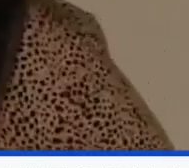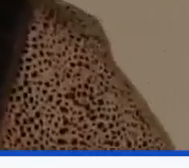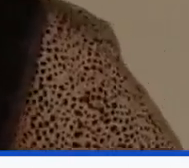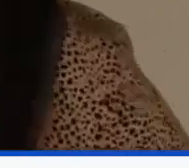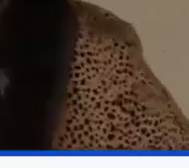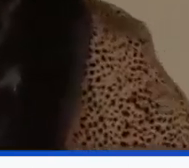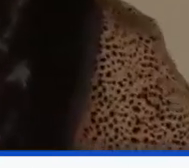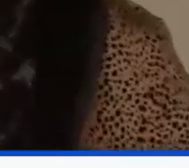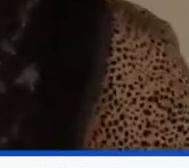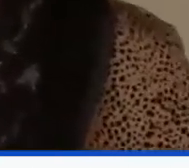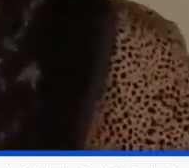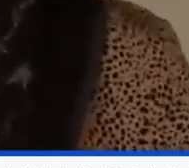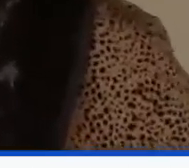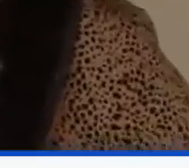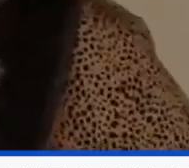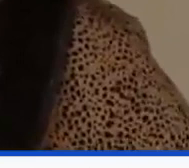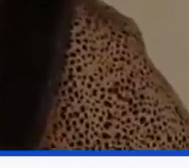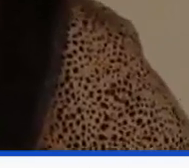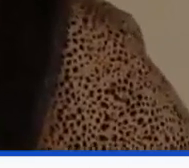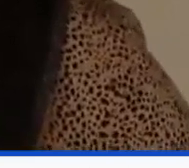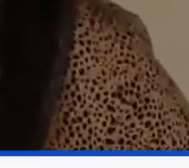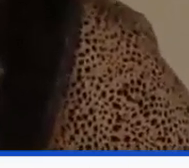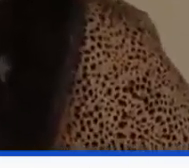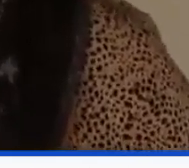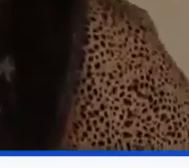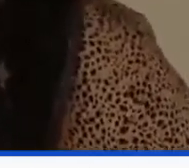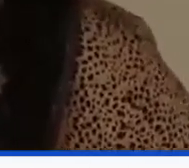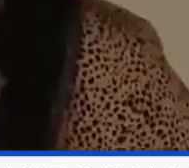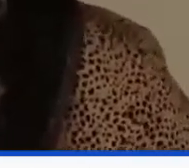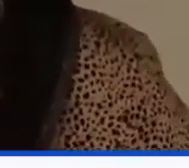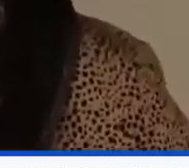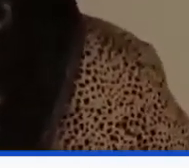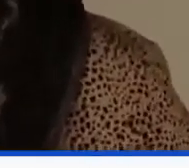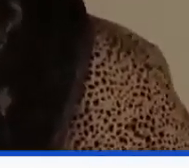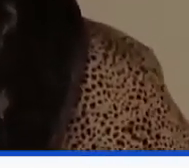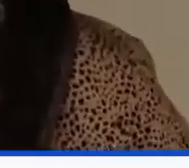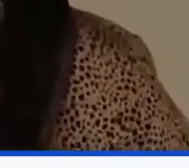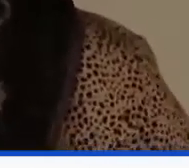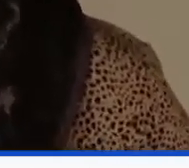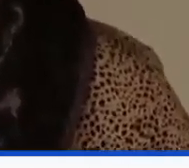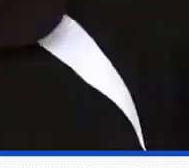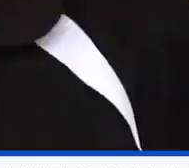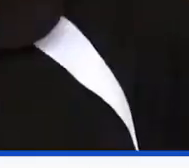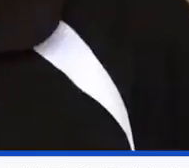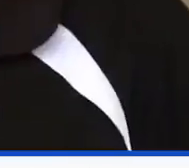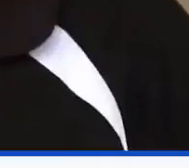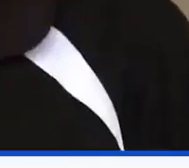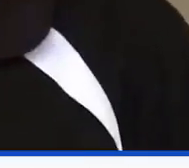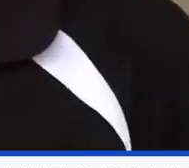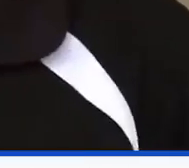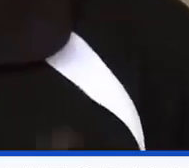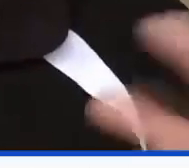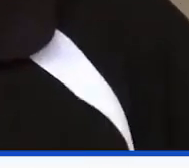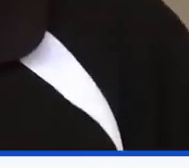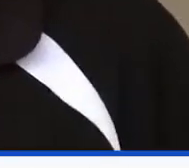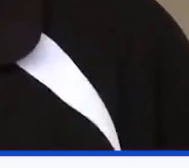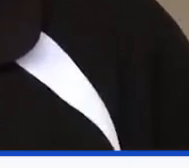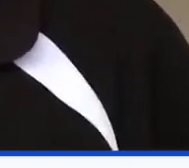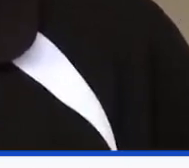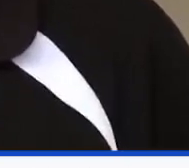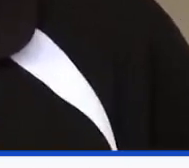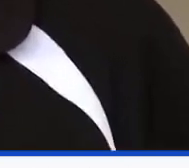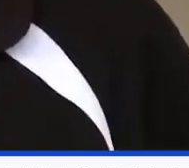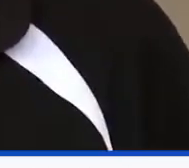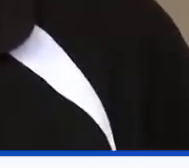que creo que ya que cuando llego a comprar un bistec, estoy comprando la vaca entera del precio. Demasiado cara, más del